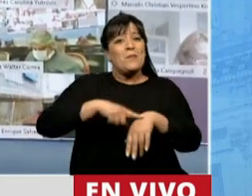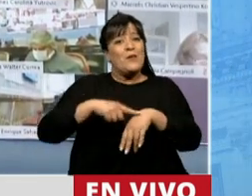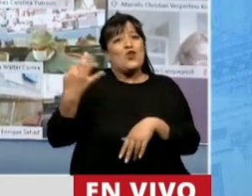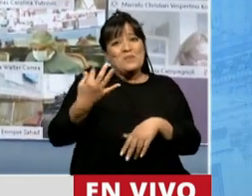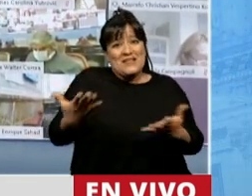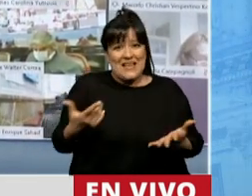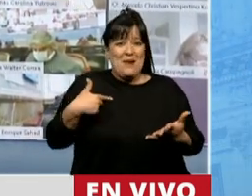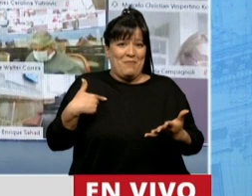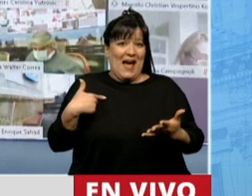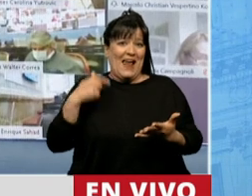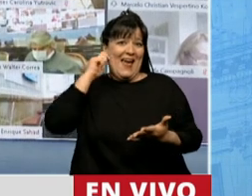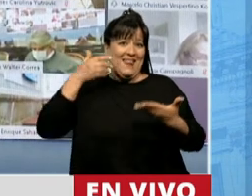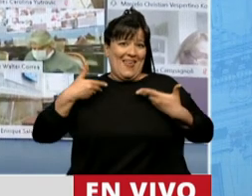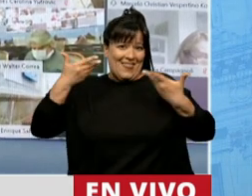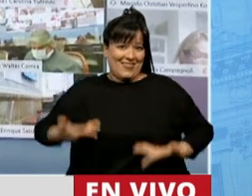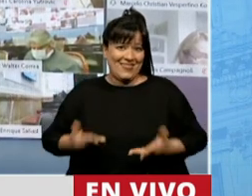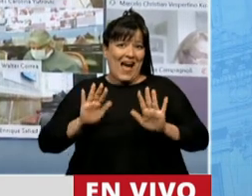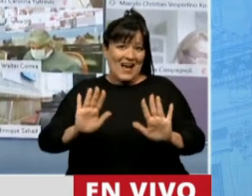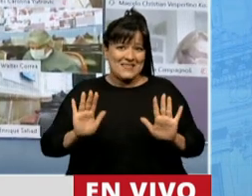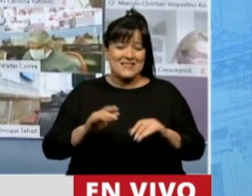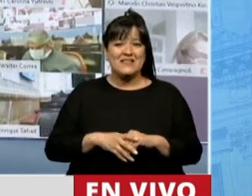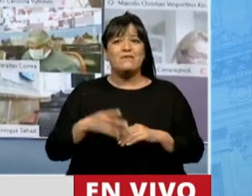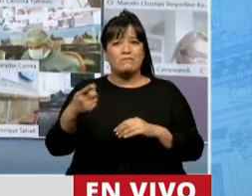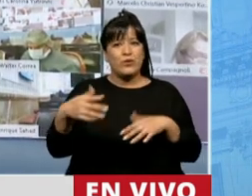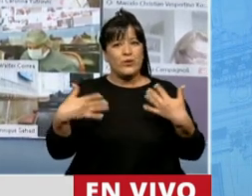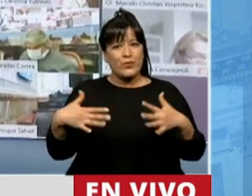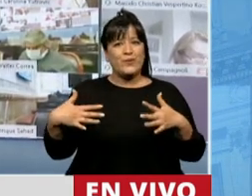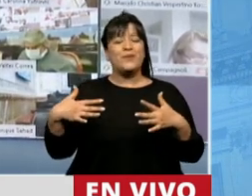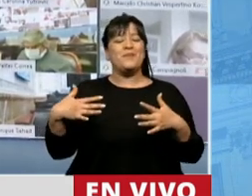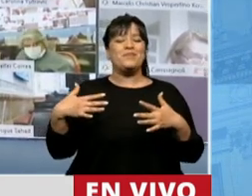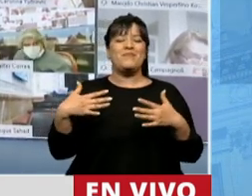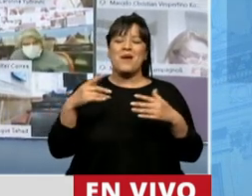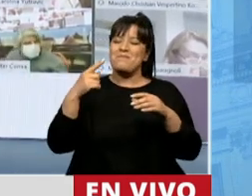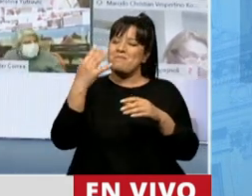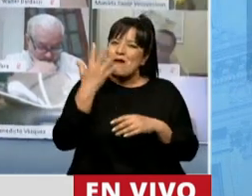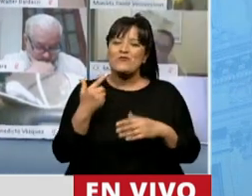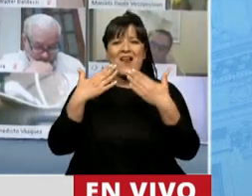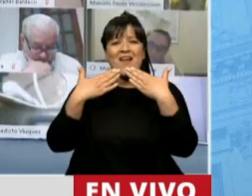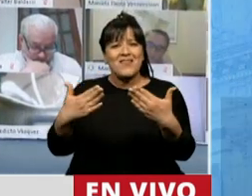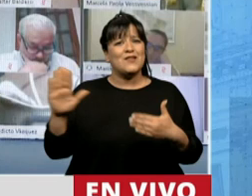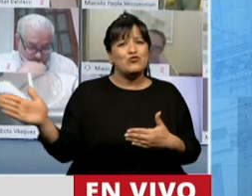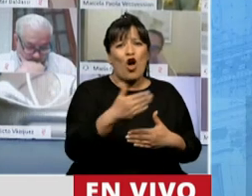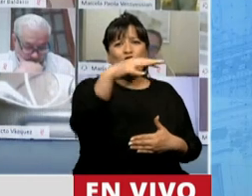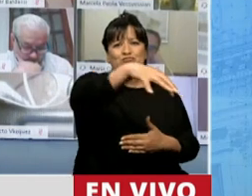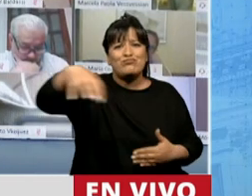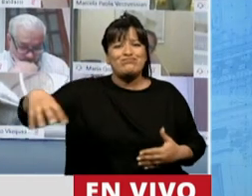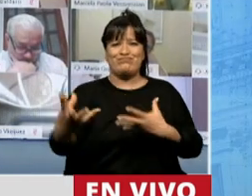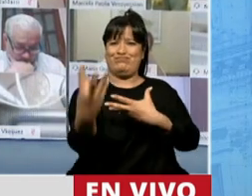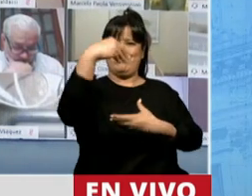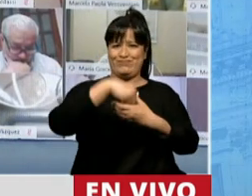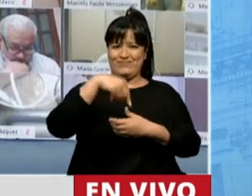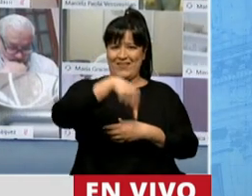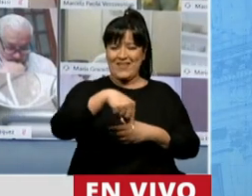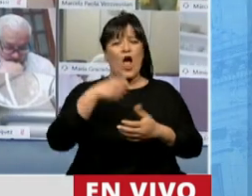nosotros para nuestra generación particularmente en clave generacional me gustar agradecer organizaciones que son parte